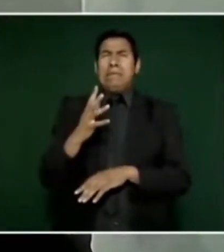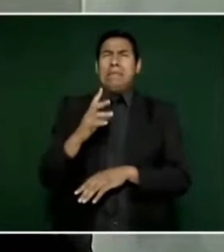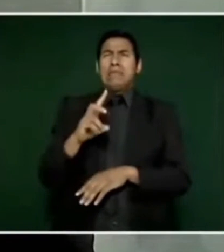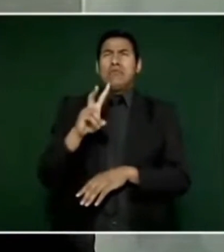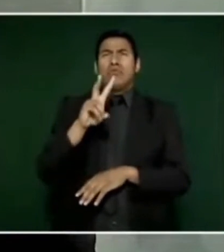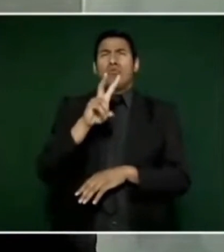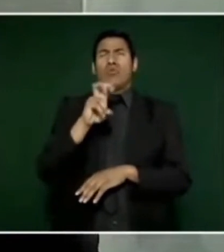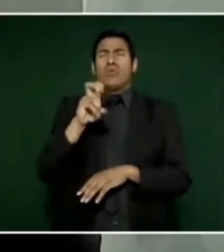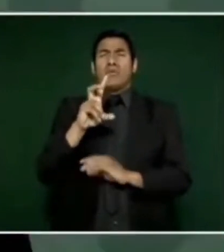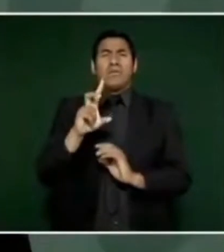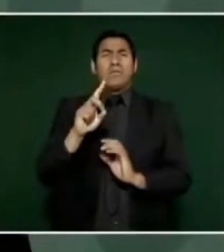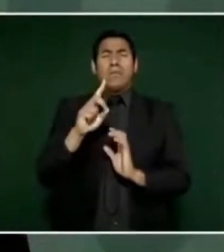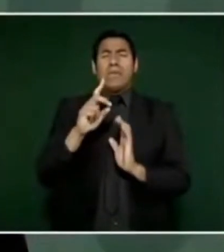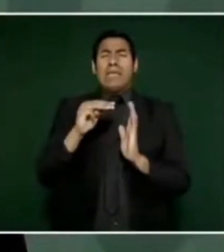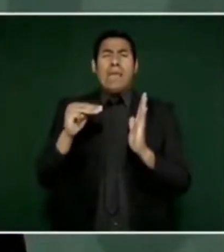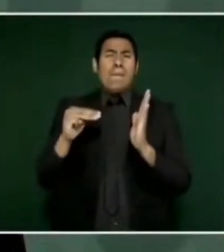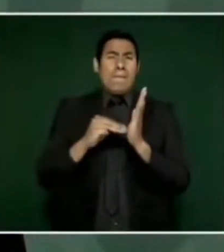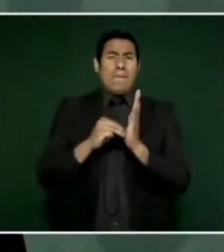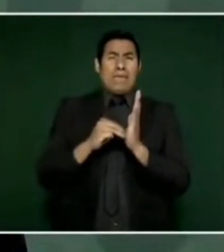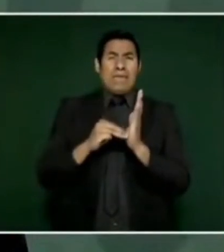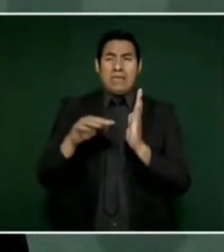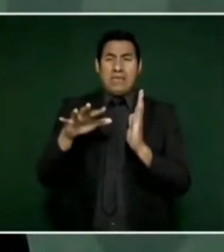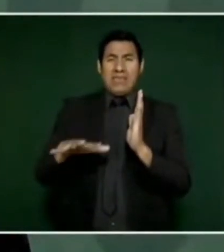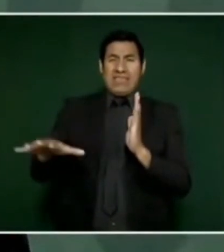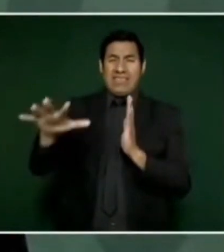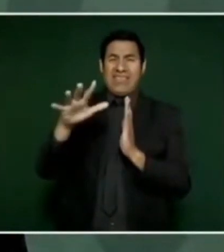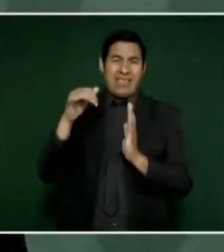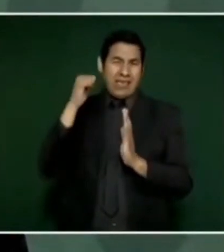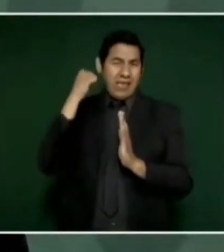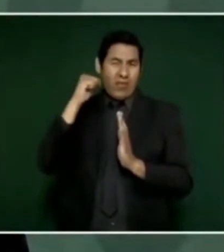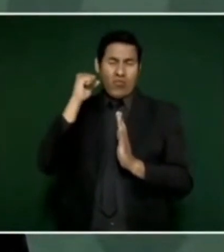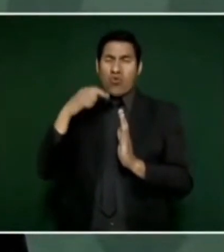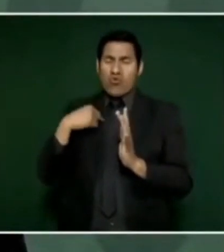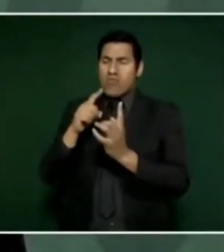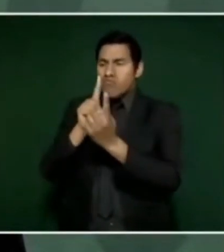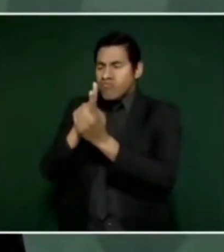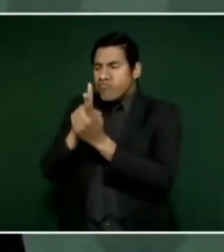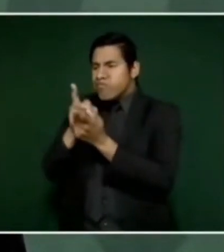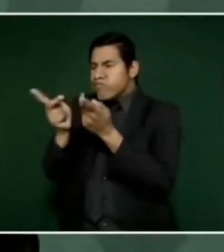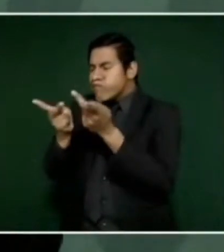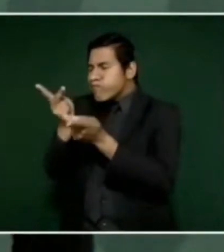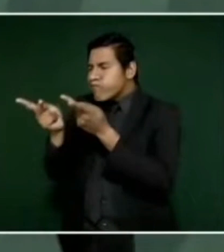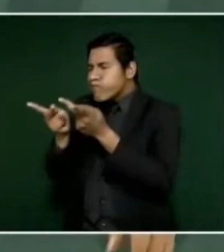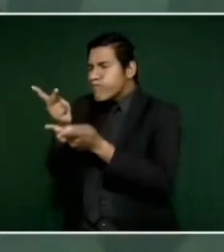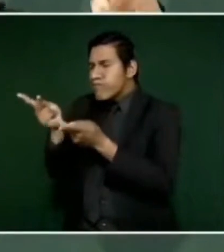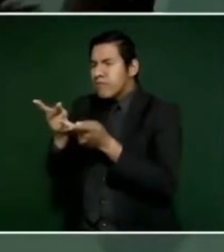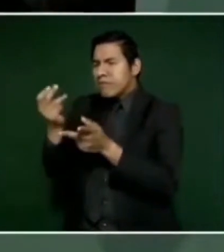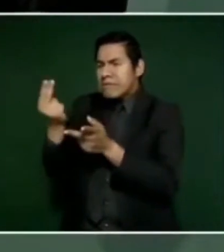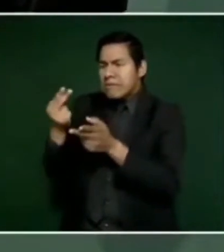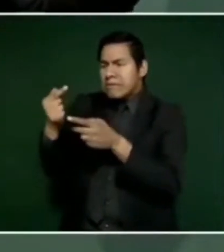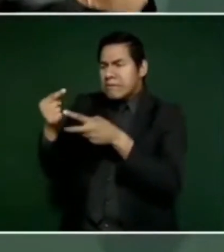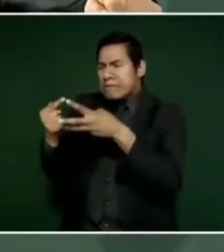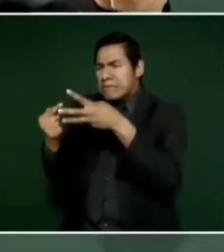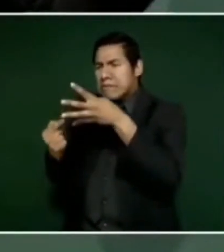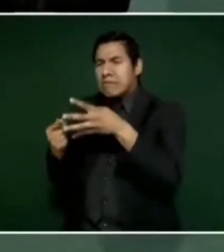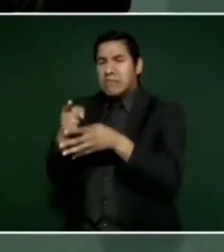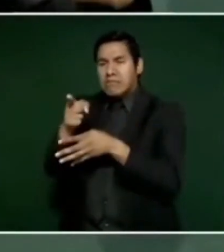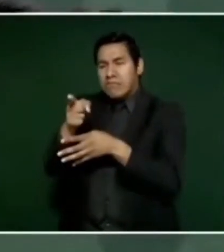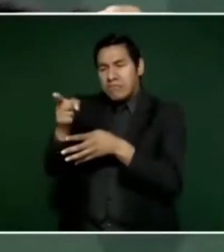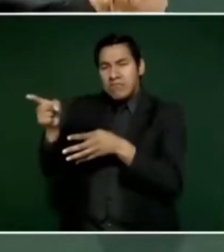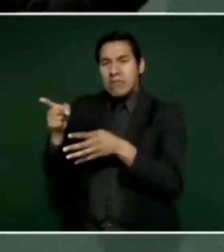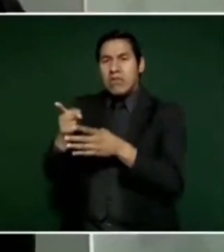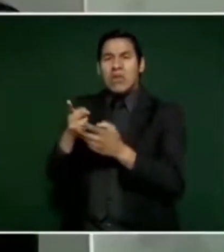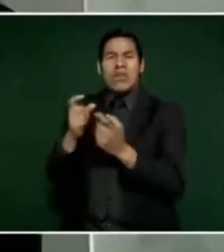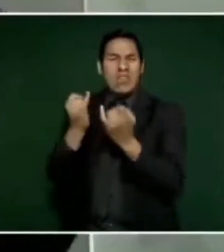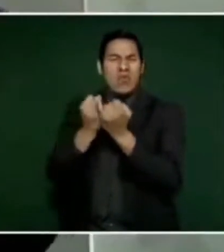230,000 hogares censados en Acapulco. Y en todos los hogares que hubieron